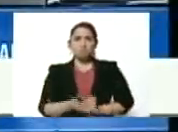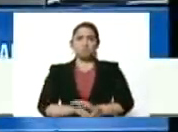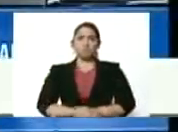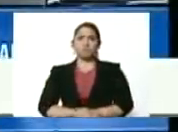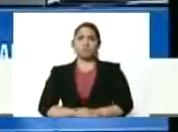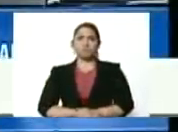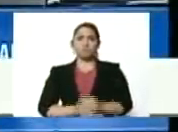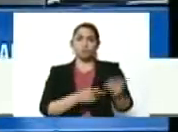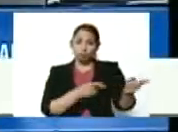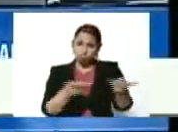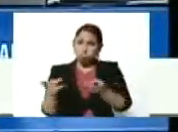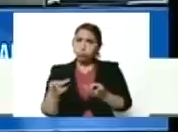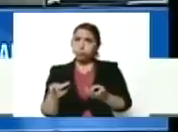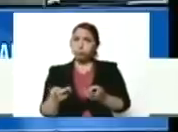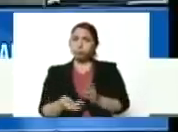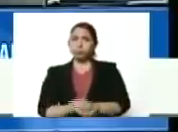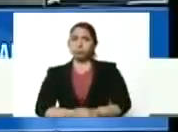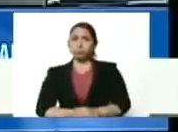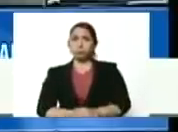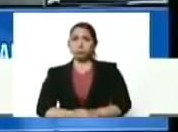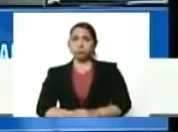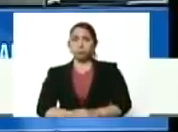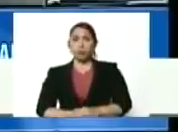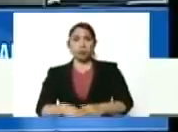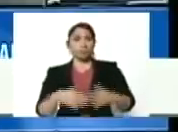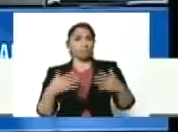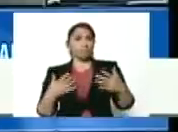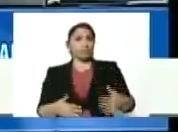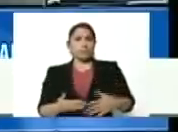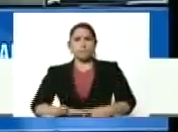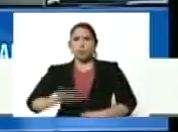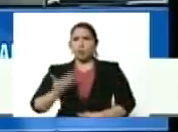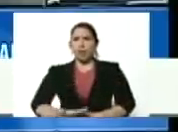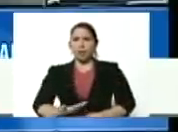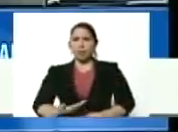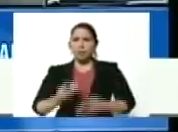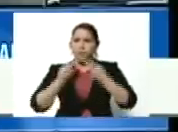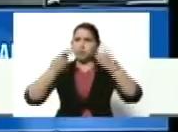y lo invité, porque es muy importante. Hoy ha sacado pruebas